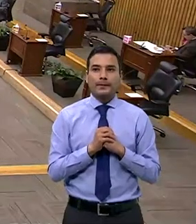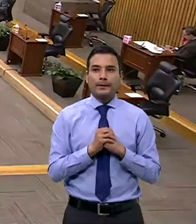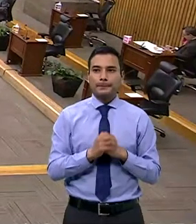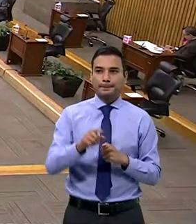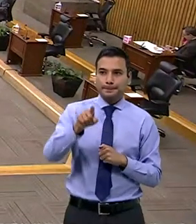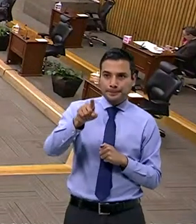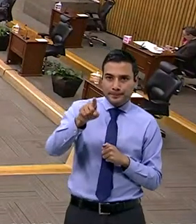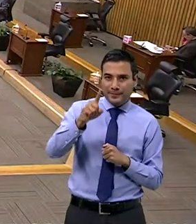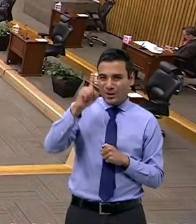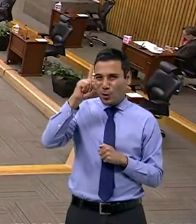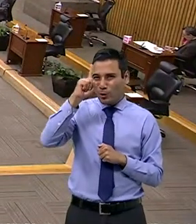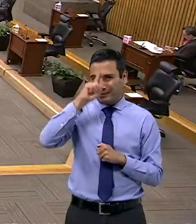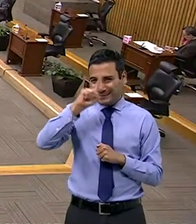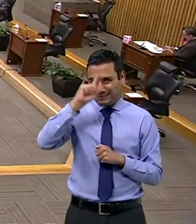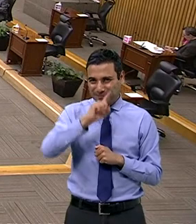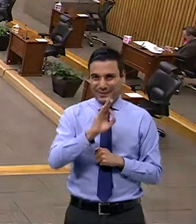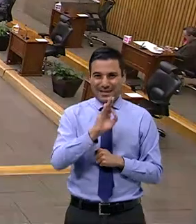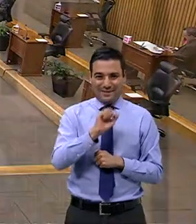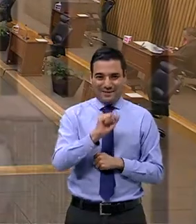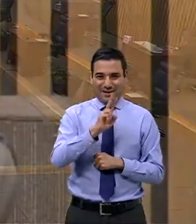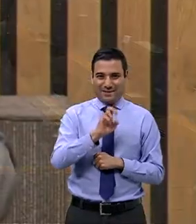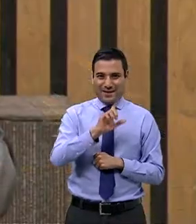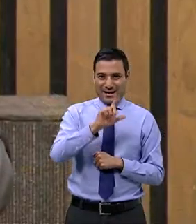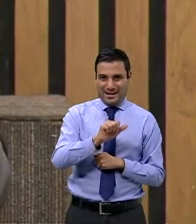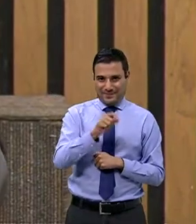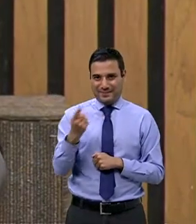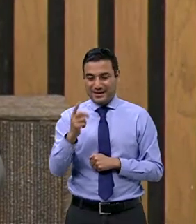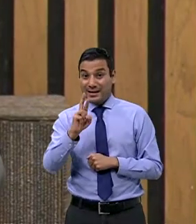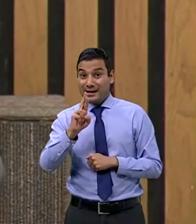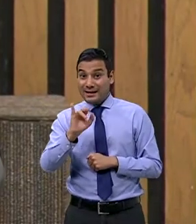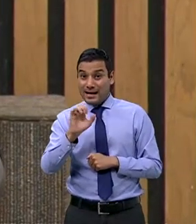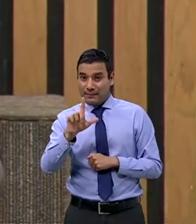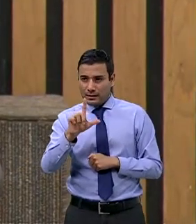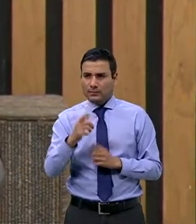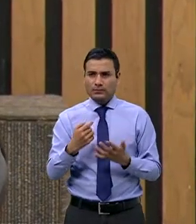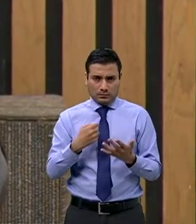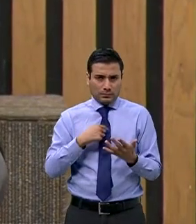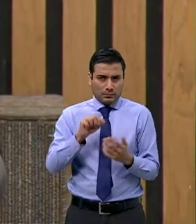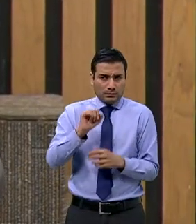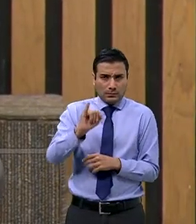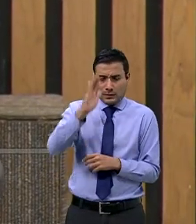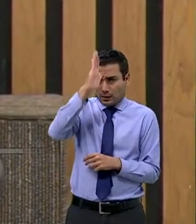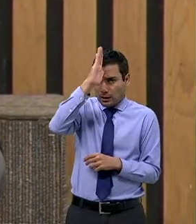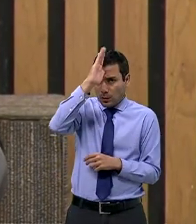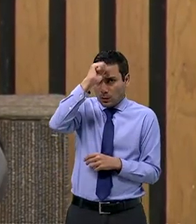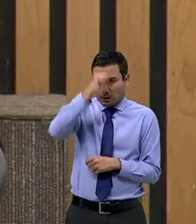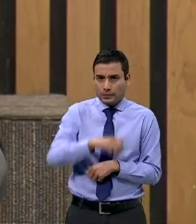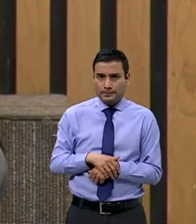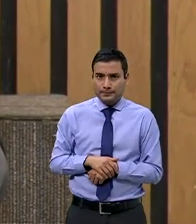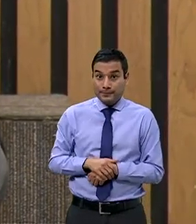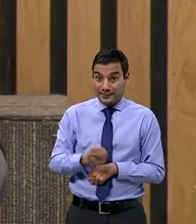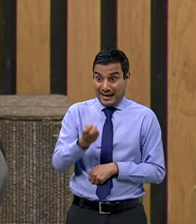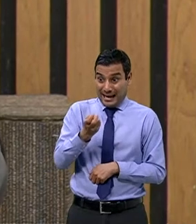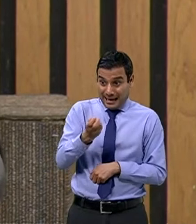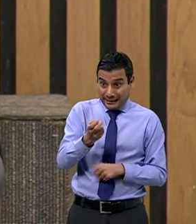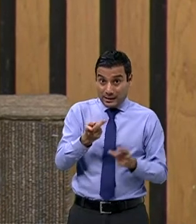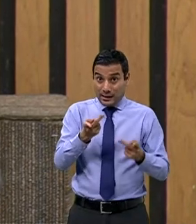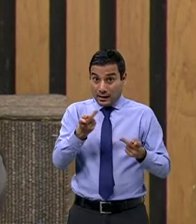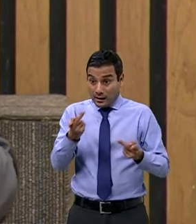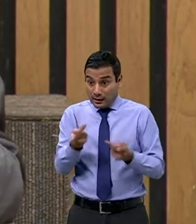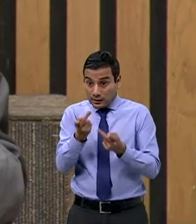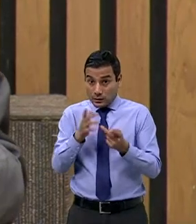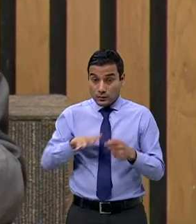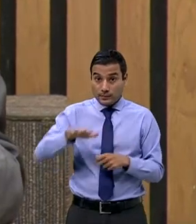consejeras para él y ravel en el sentido de que este ejercicio nos deja como lección